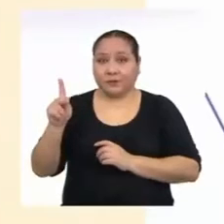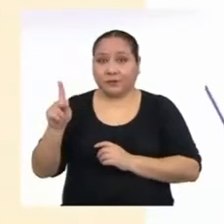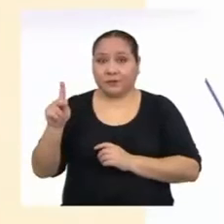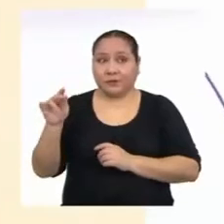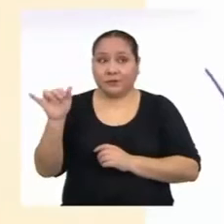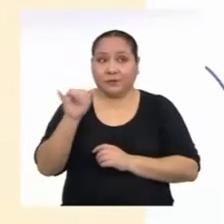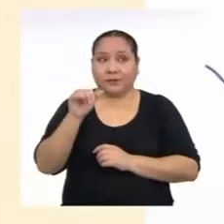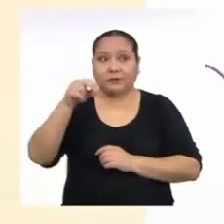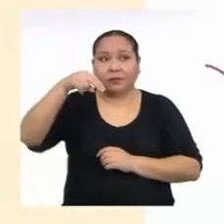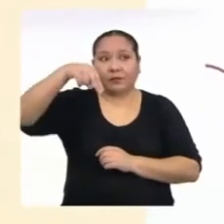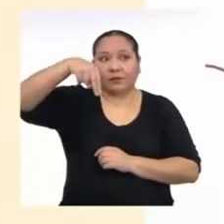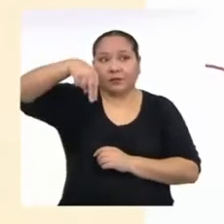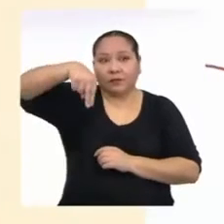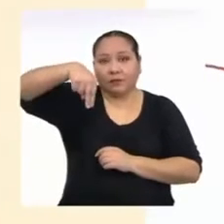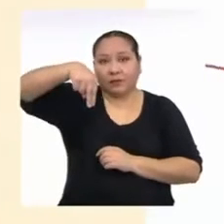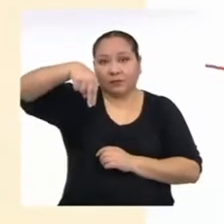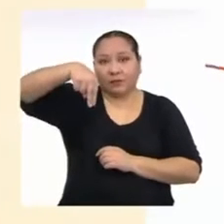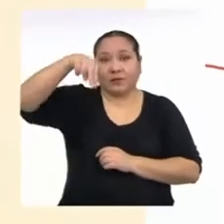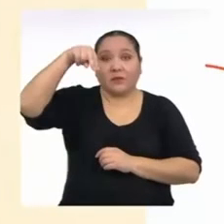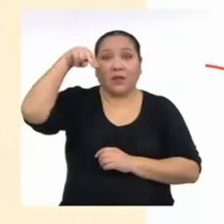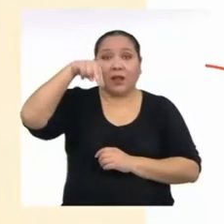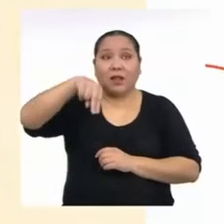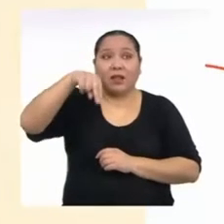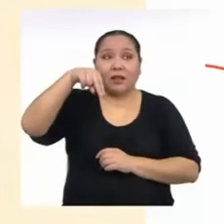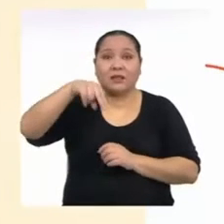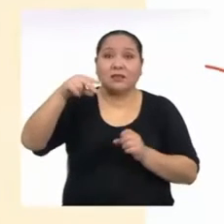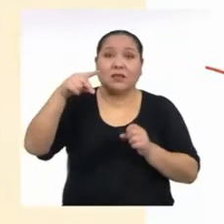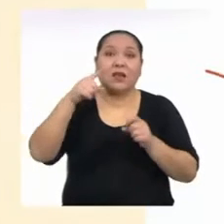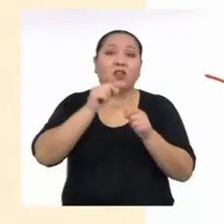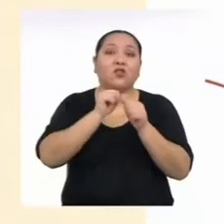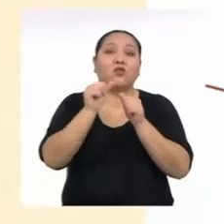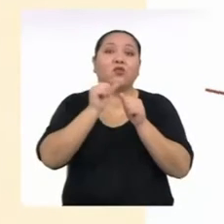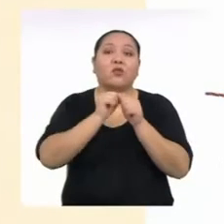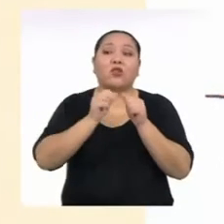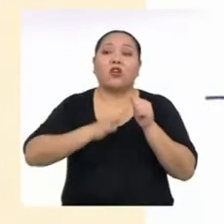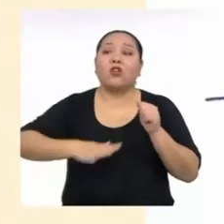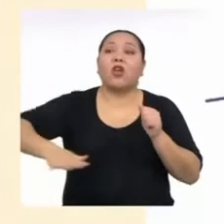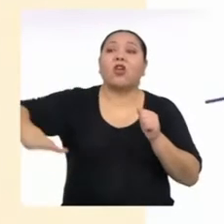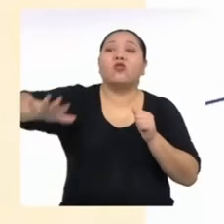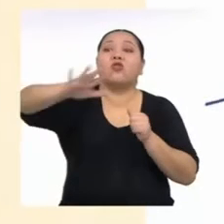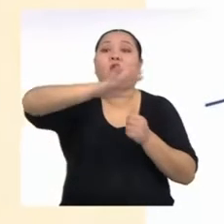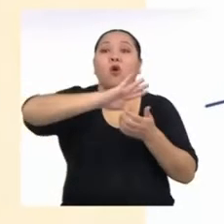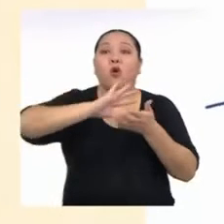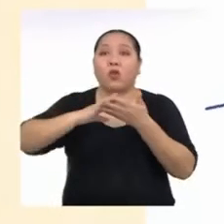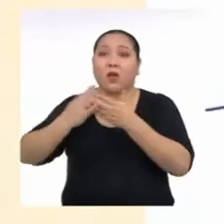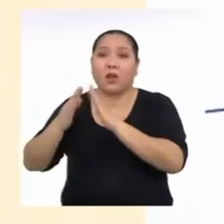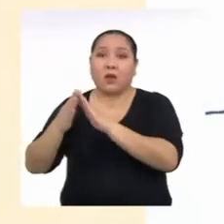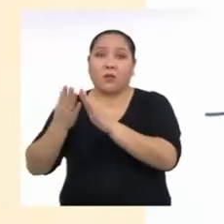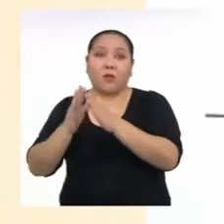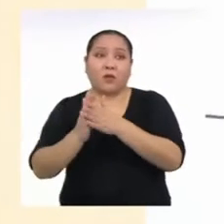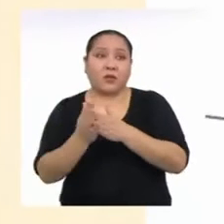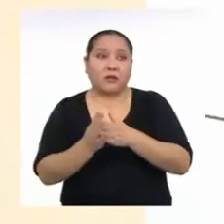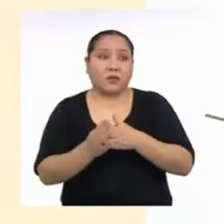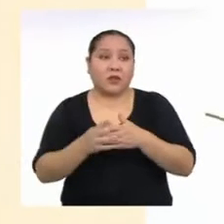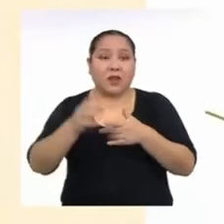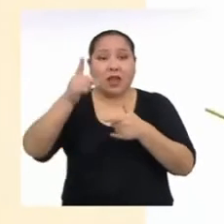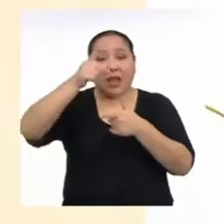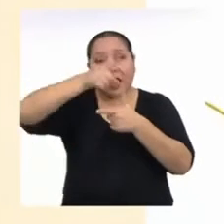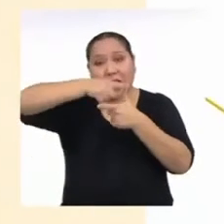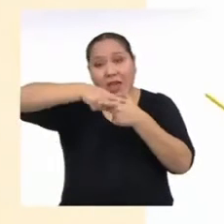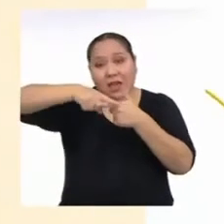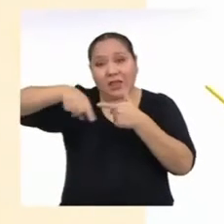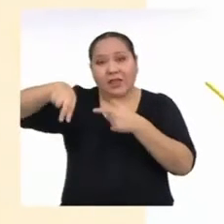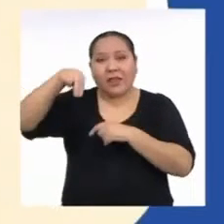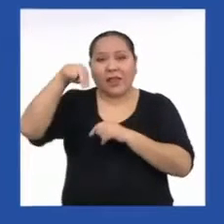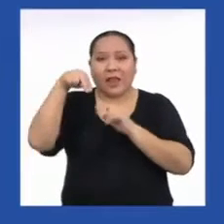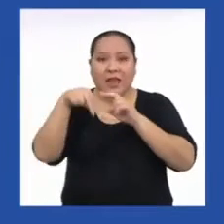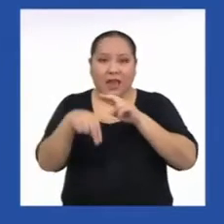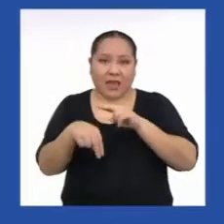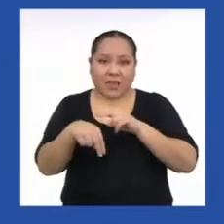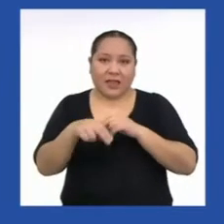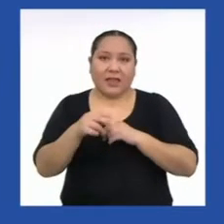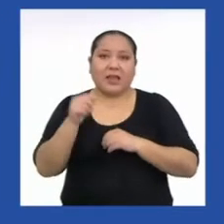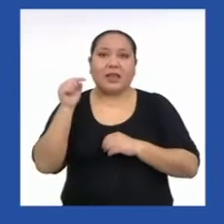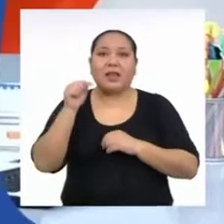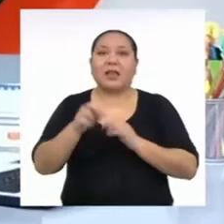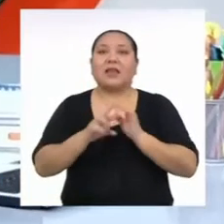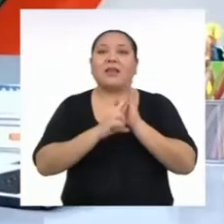a N, que representa al número total de personas de la población, entre N, que representa a la